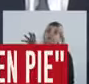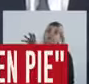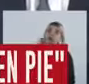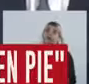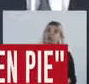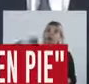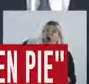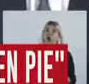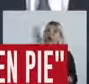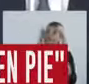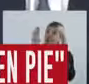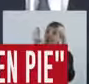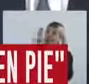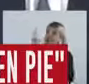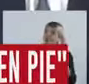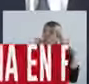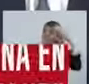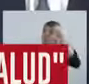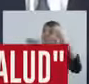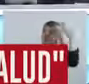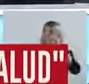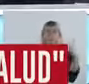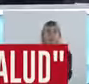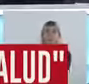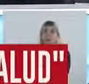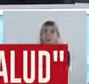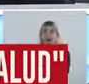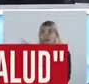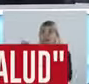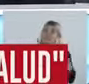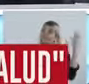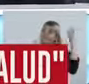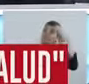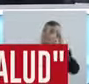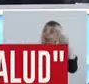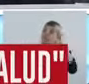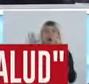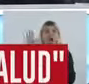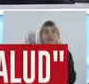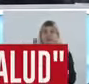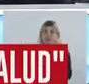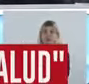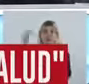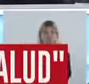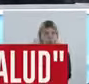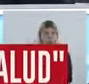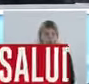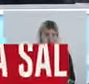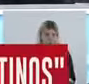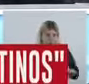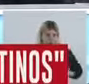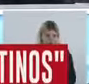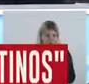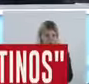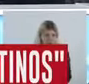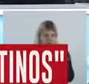donde todo lo concentra, que es el puerto de Buenos Aires. Y así se construyó esa ciudad opulenta. Yo soy porteño, orgullosamente